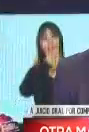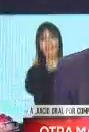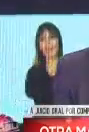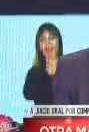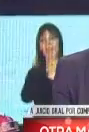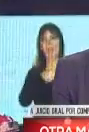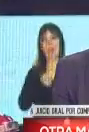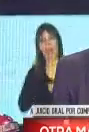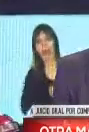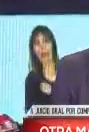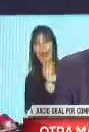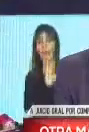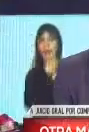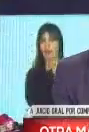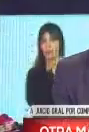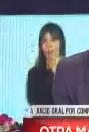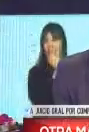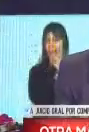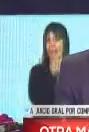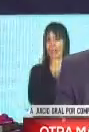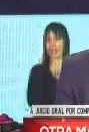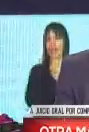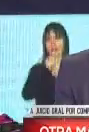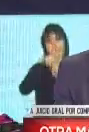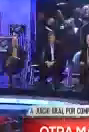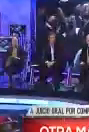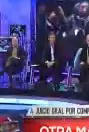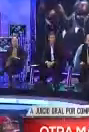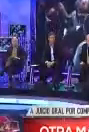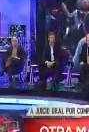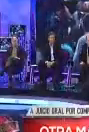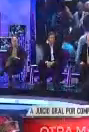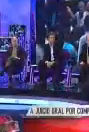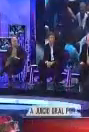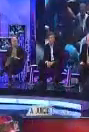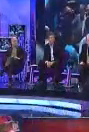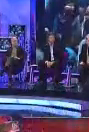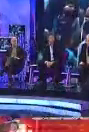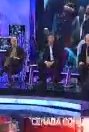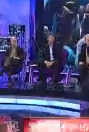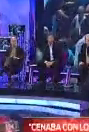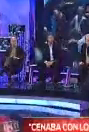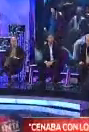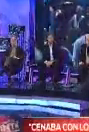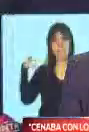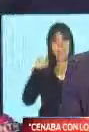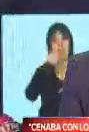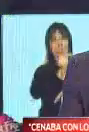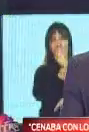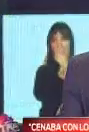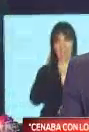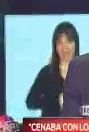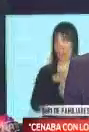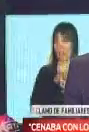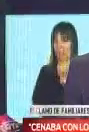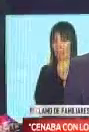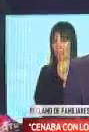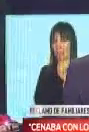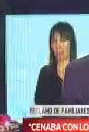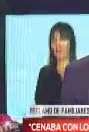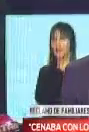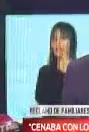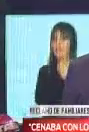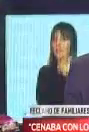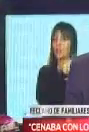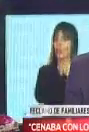ellos, contaron una anécdota muy parecida a lo que dijo hoy Debido, cuando, por lo menos recuerdo una mujer concretamente que se